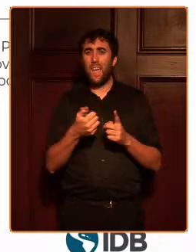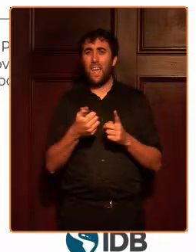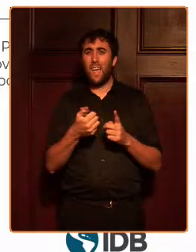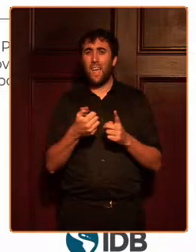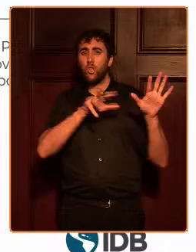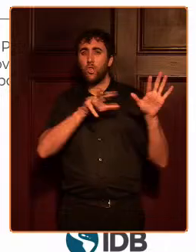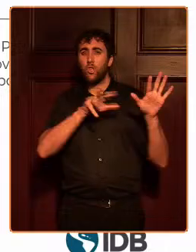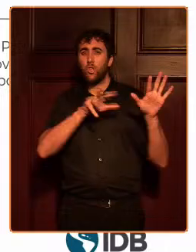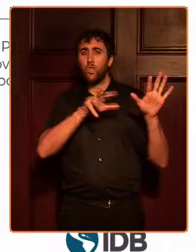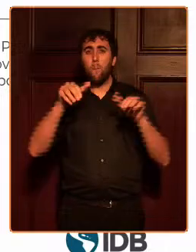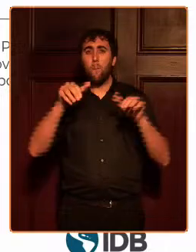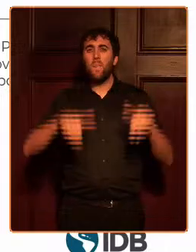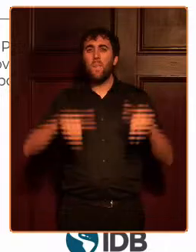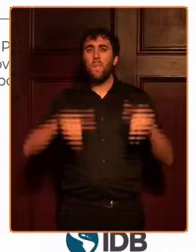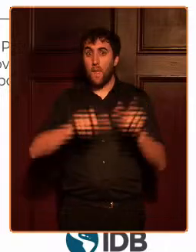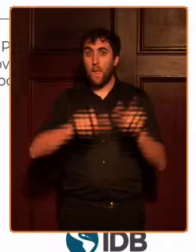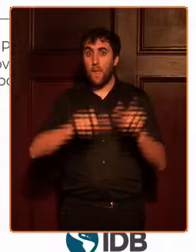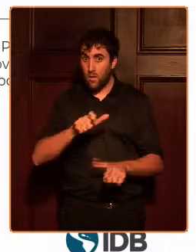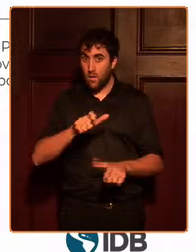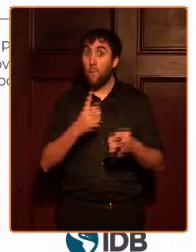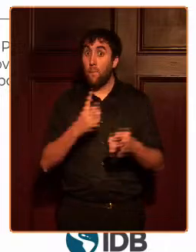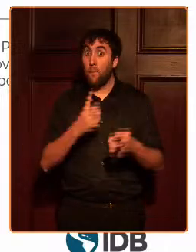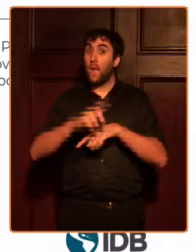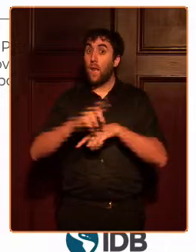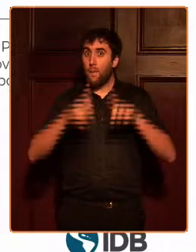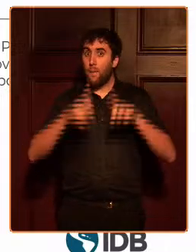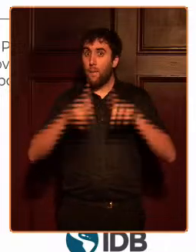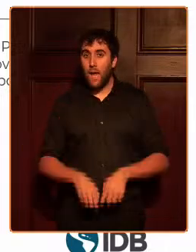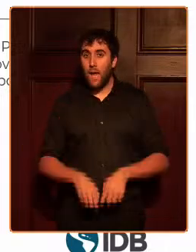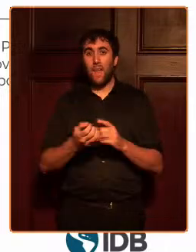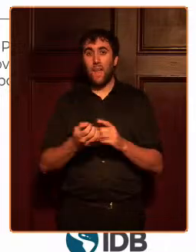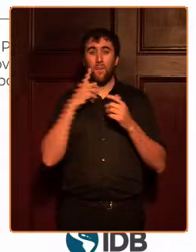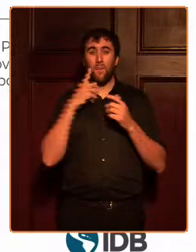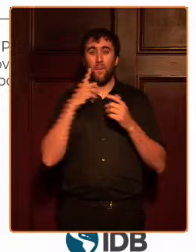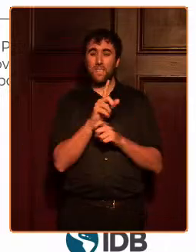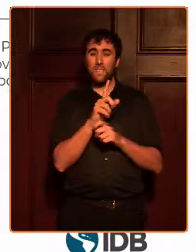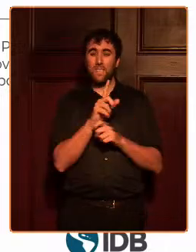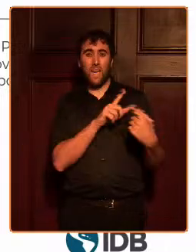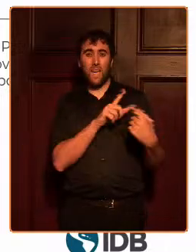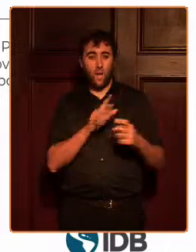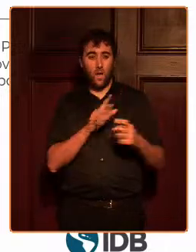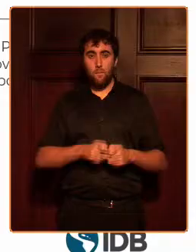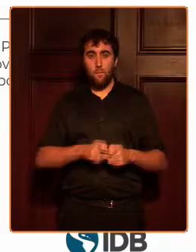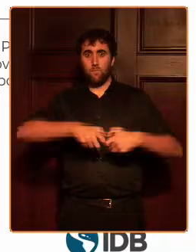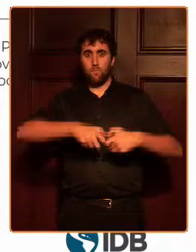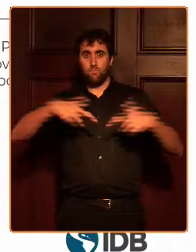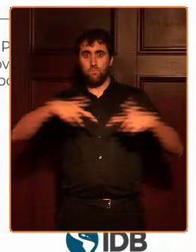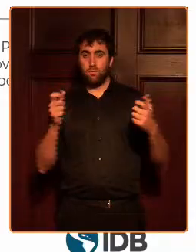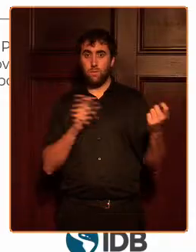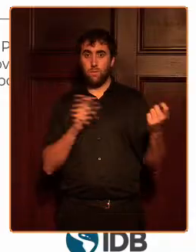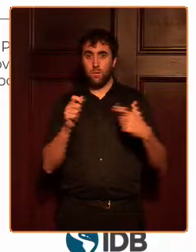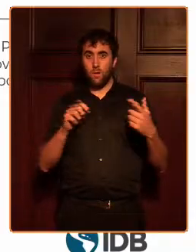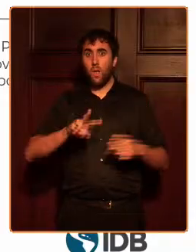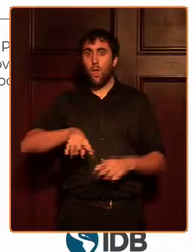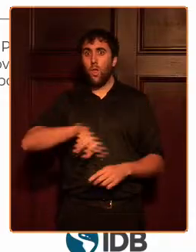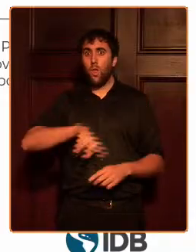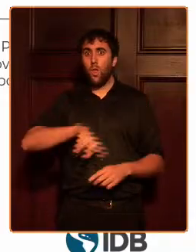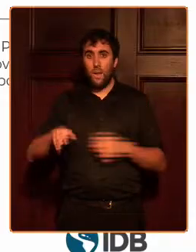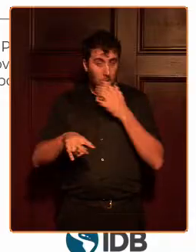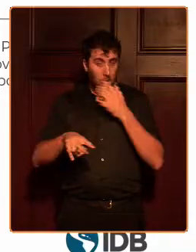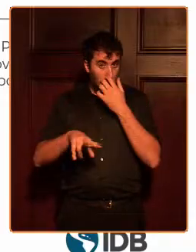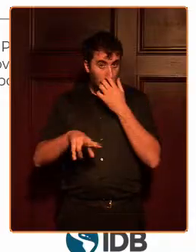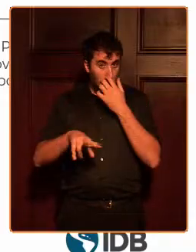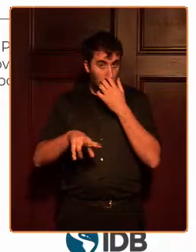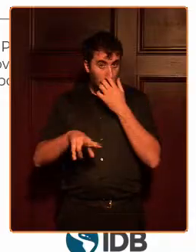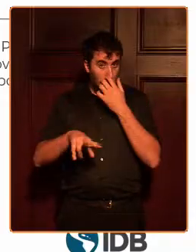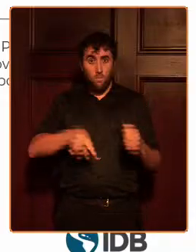usuarios, pero además que el volumen de mensajes con ChatGPT se ha multiplicado casi por